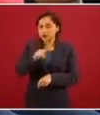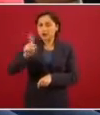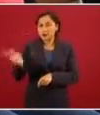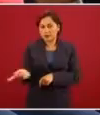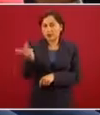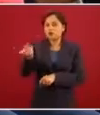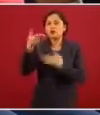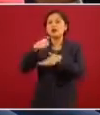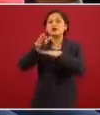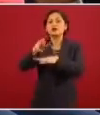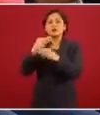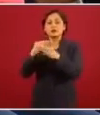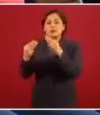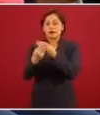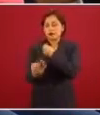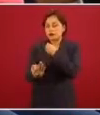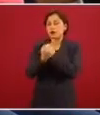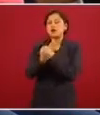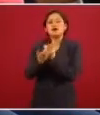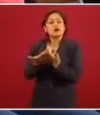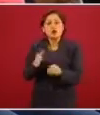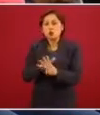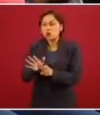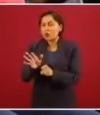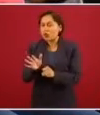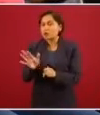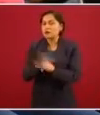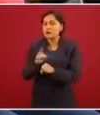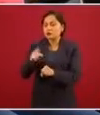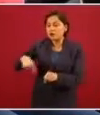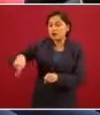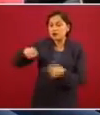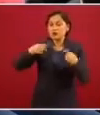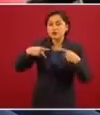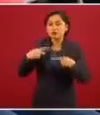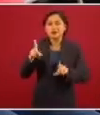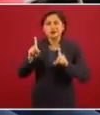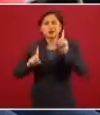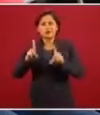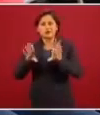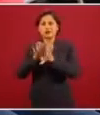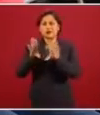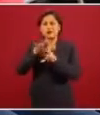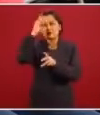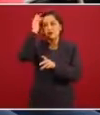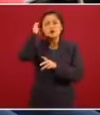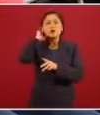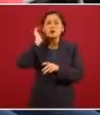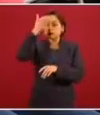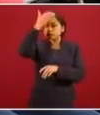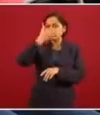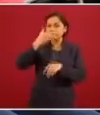de diferentes instituciones porque tienen acceso a diferentes tipos de equipos, ¿no? Los gogles son distintos, o son lentes, o